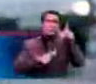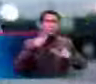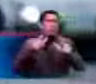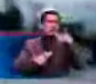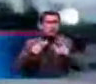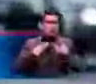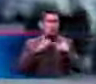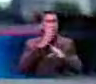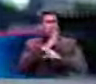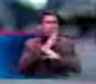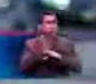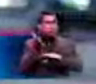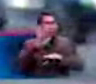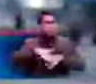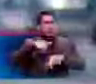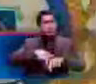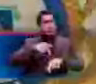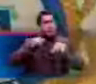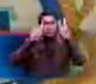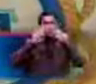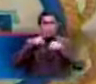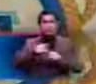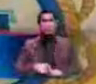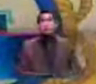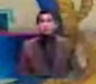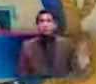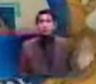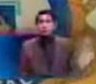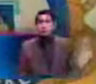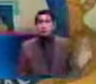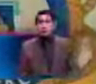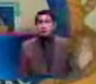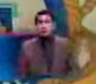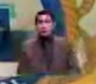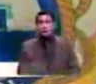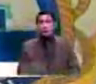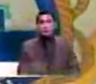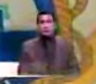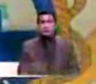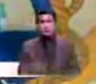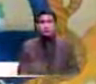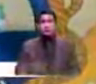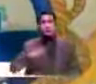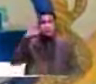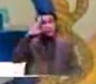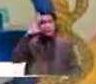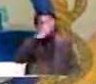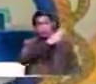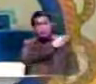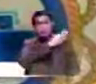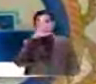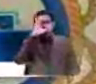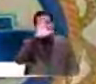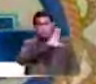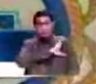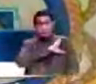se pronunciaron sobre el tema. Cada uno de los militares, de los policías, tienen sus hogares y